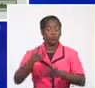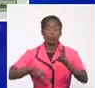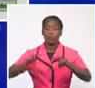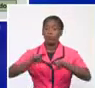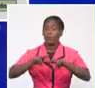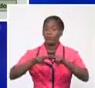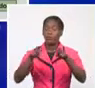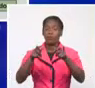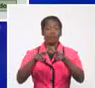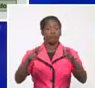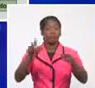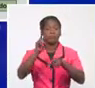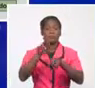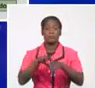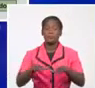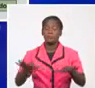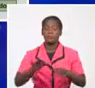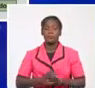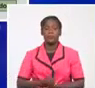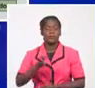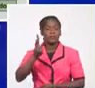elevada,